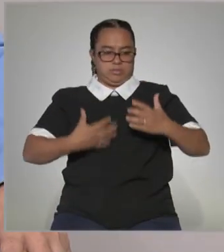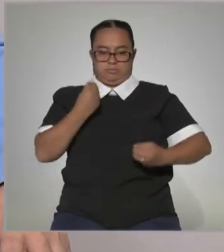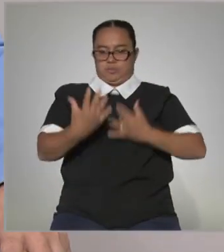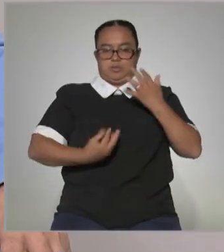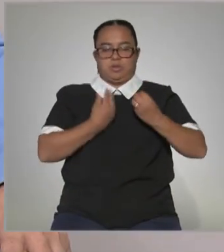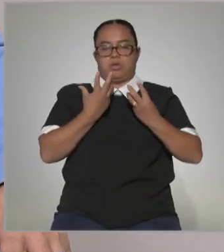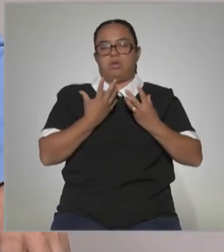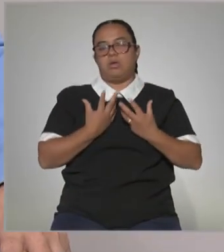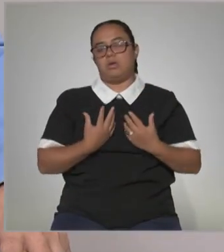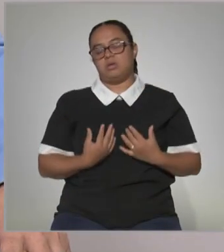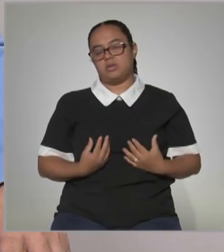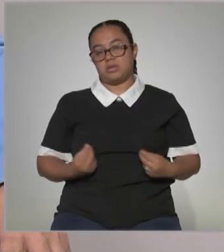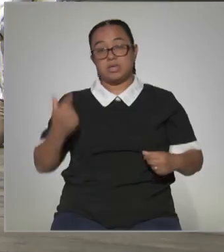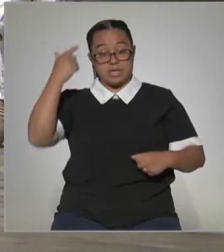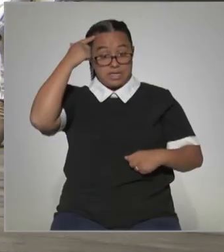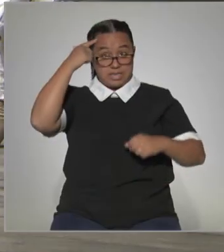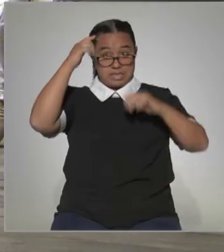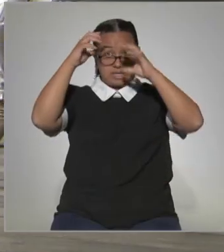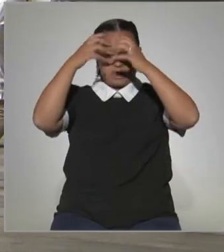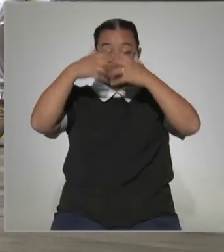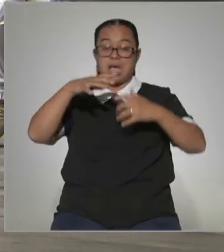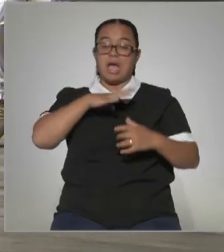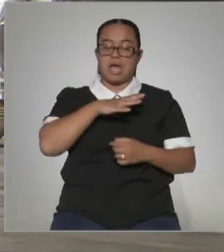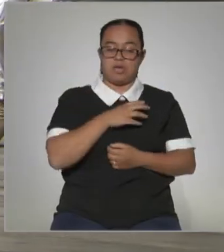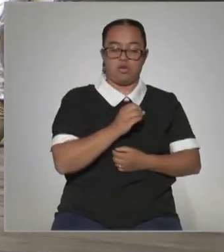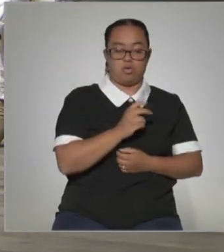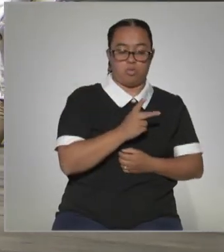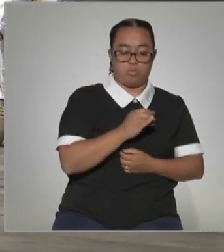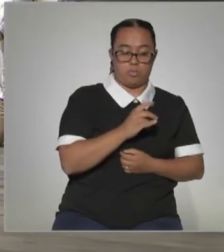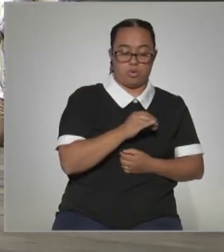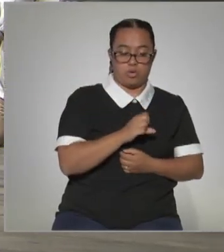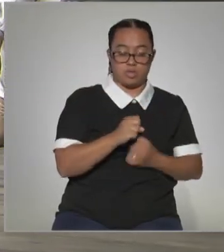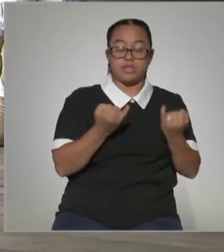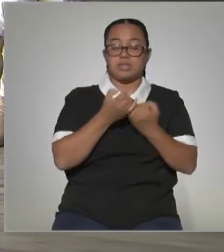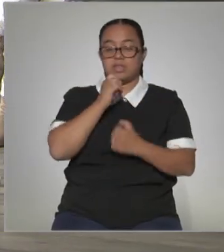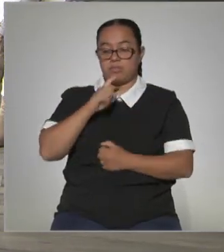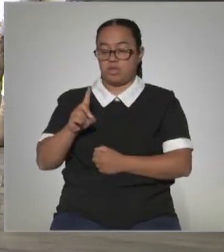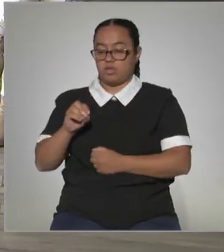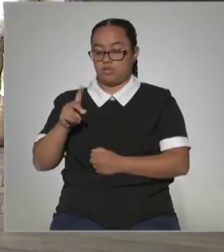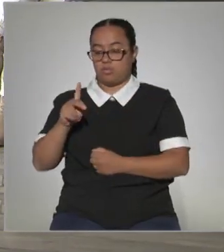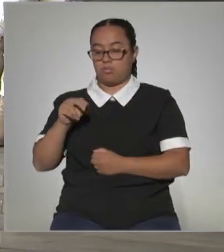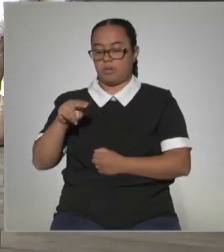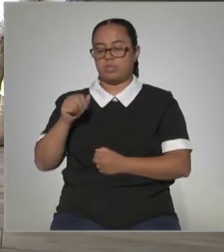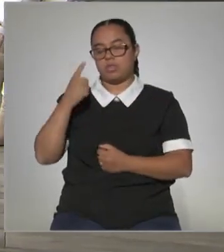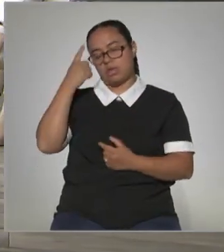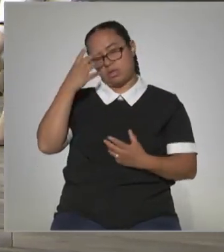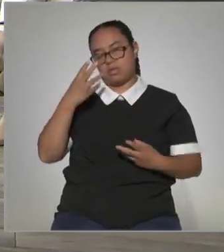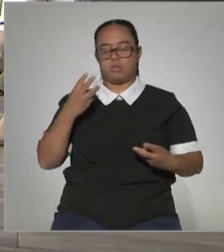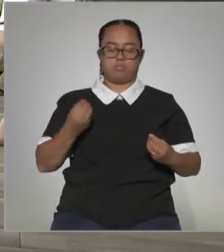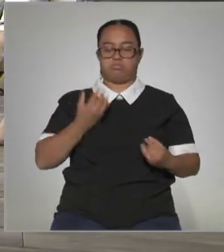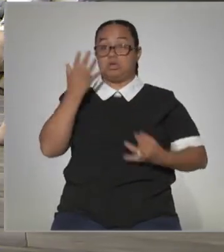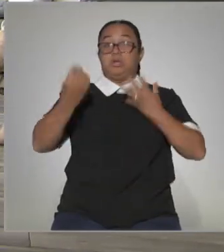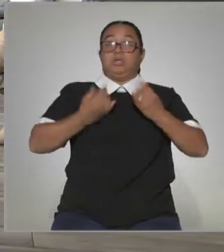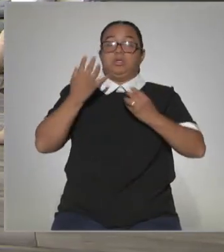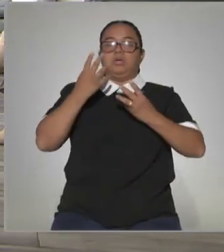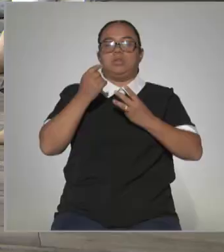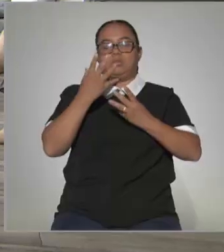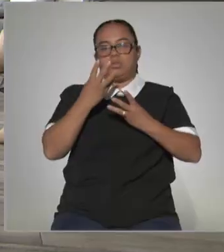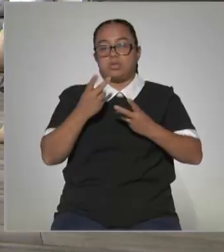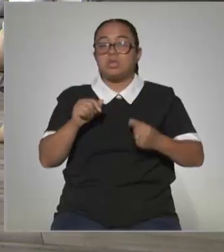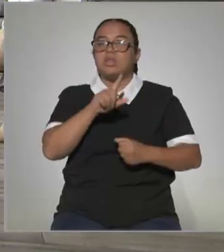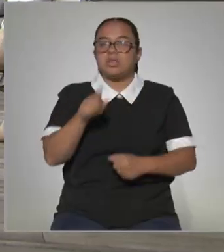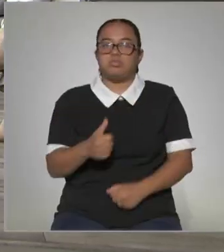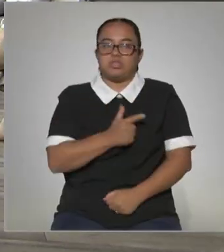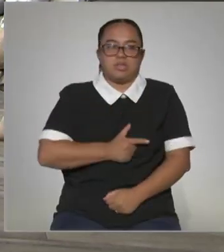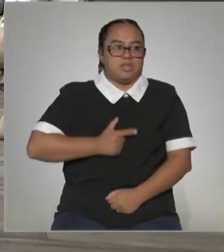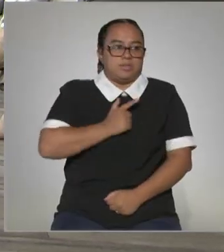¿no? Y en el cerebro se liberan también opioides y también liberan dopamina, ¿no? Y en conjunto generan este mecanismo de adicción. Un